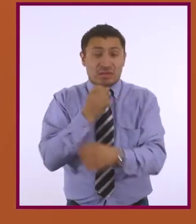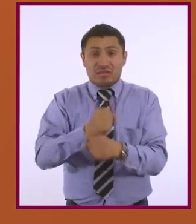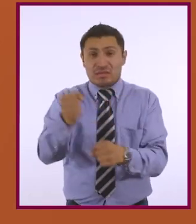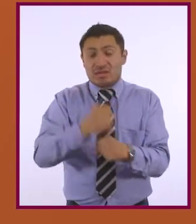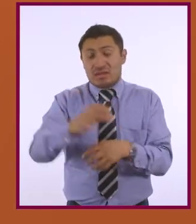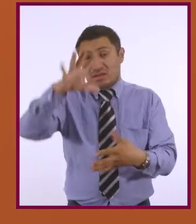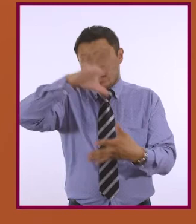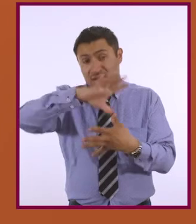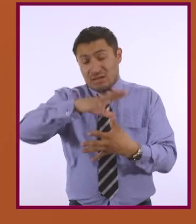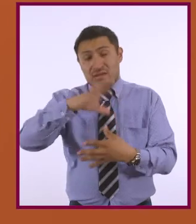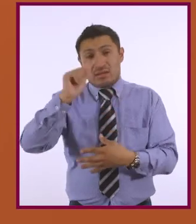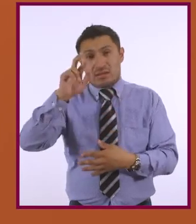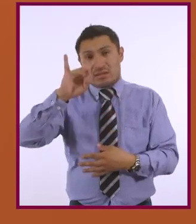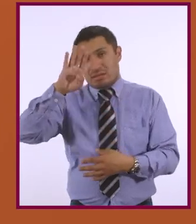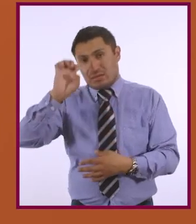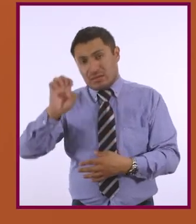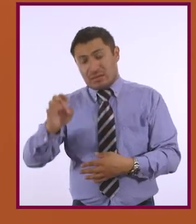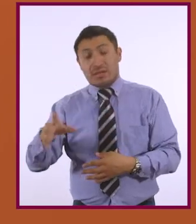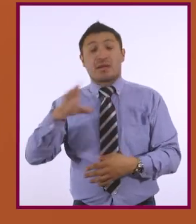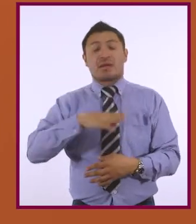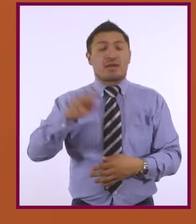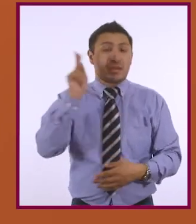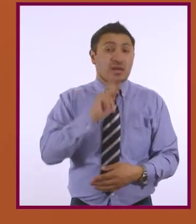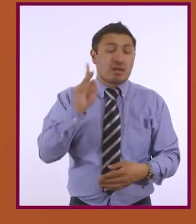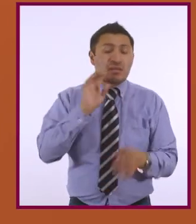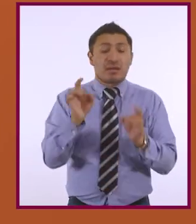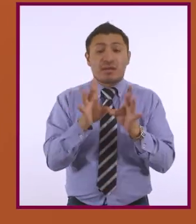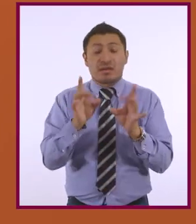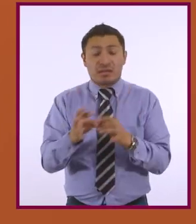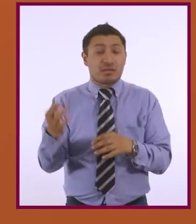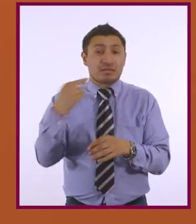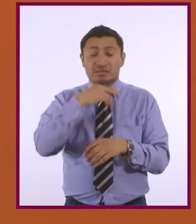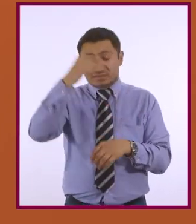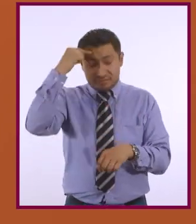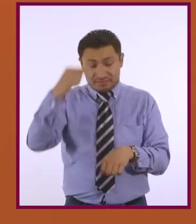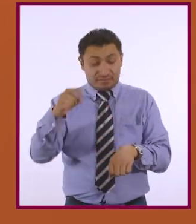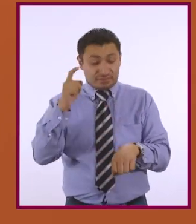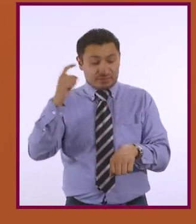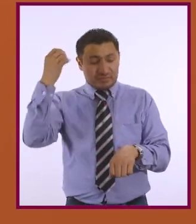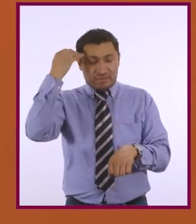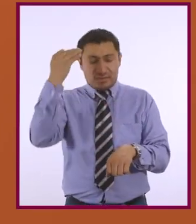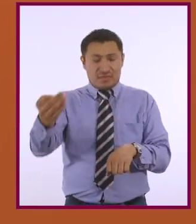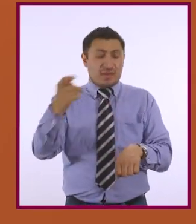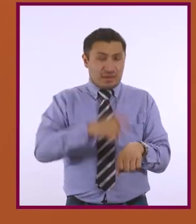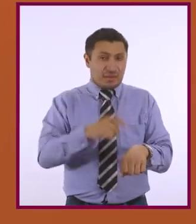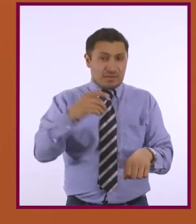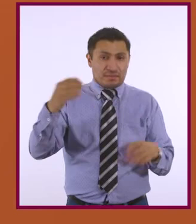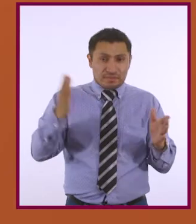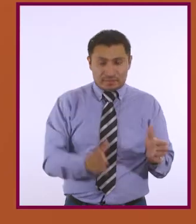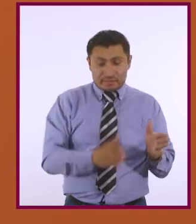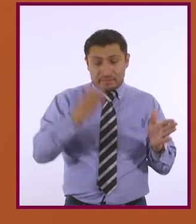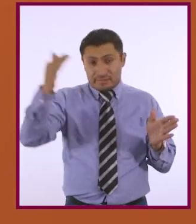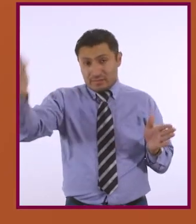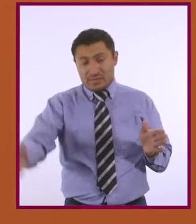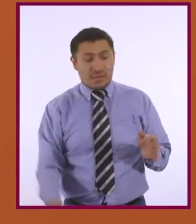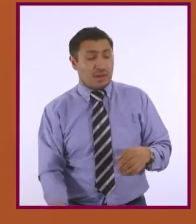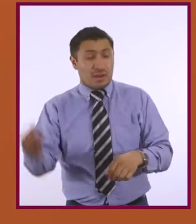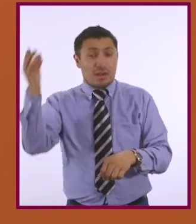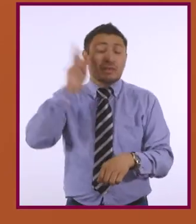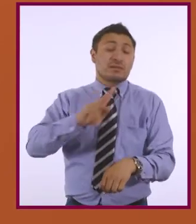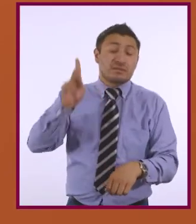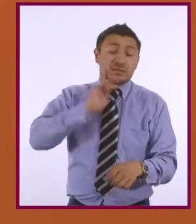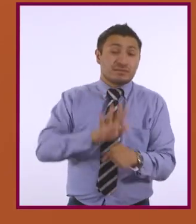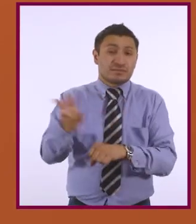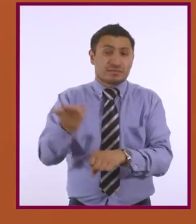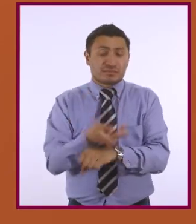Latina y el Caribe, para comprobar los efectos a corto y largo plazo de una educación en donde el castigo físico para algunas niñas y